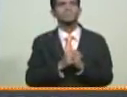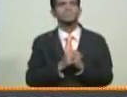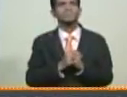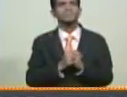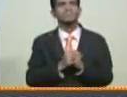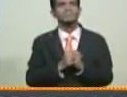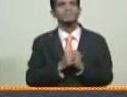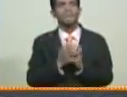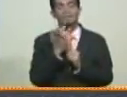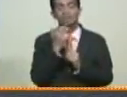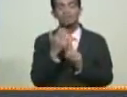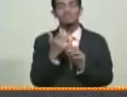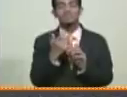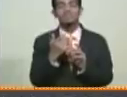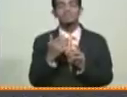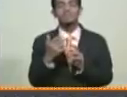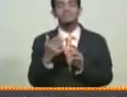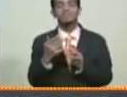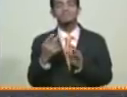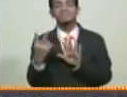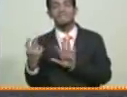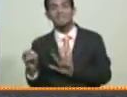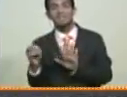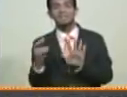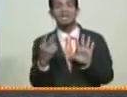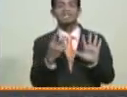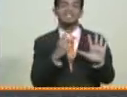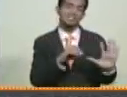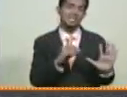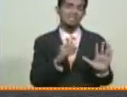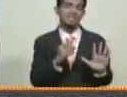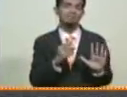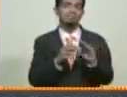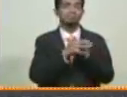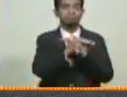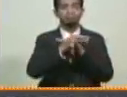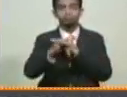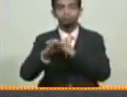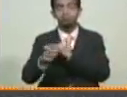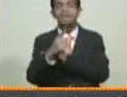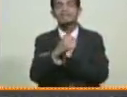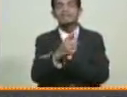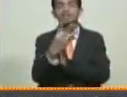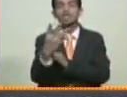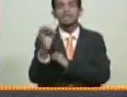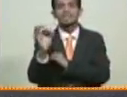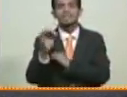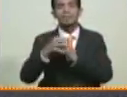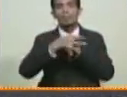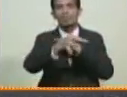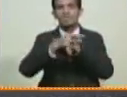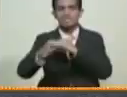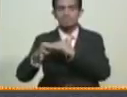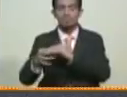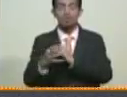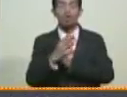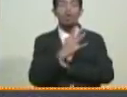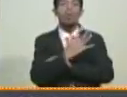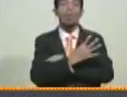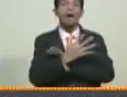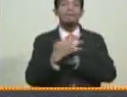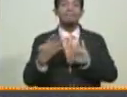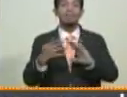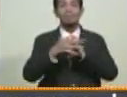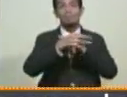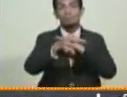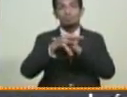Entre el 60 y el 70% lo obtuvimos en 137 municipios. En 49 municipios obtuvimos la votación entre el